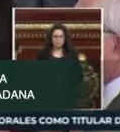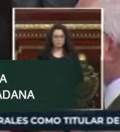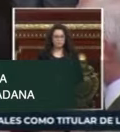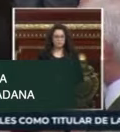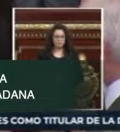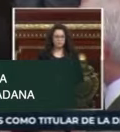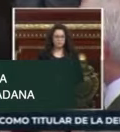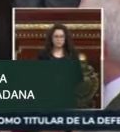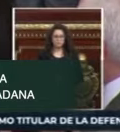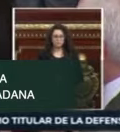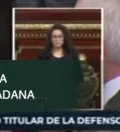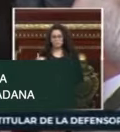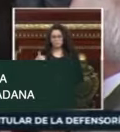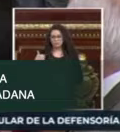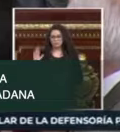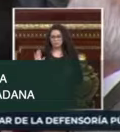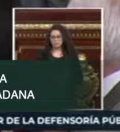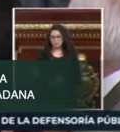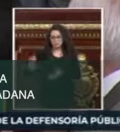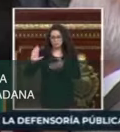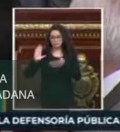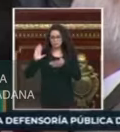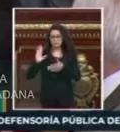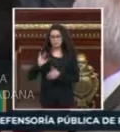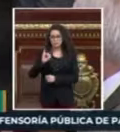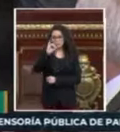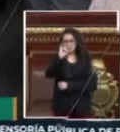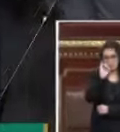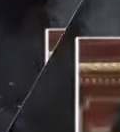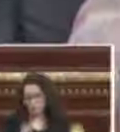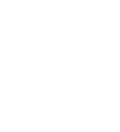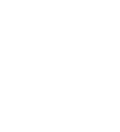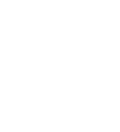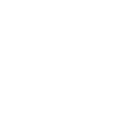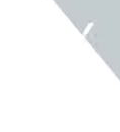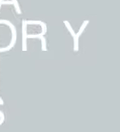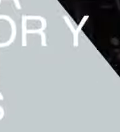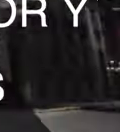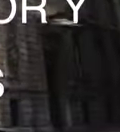la protesta correspondiente para el segundo periodo de sus funciones.